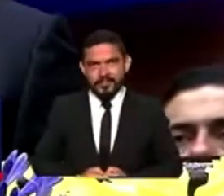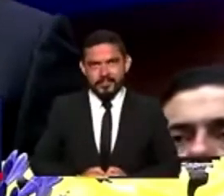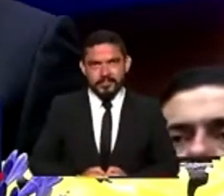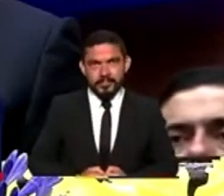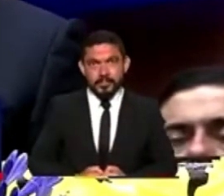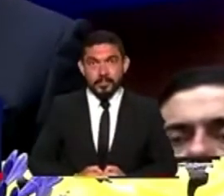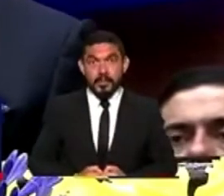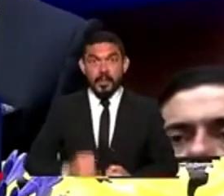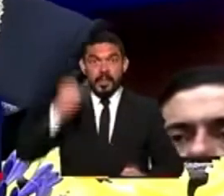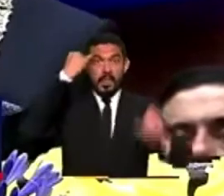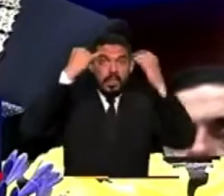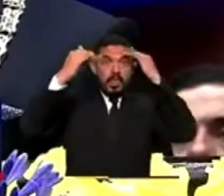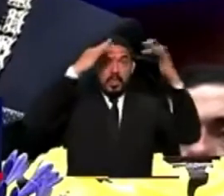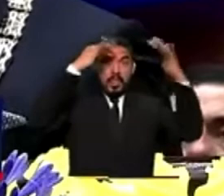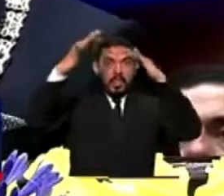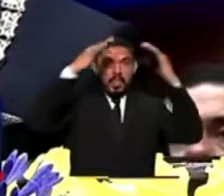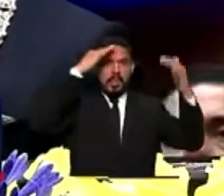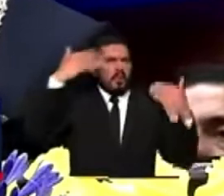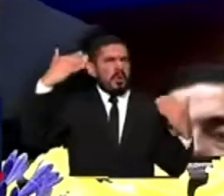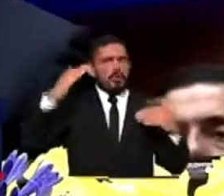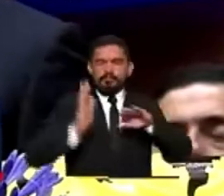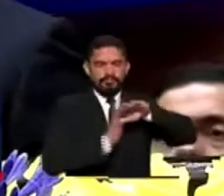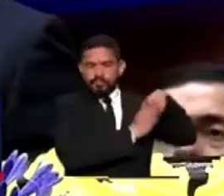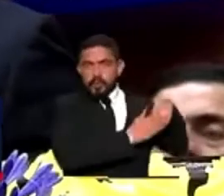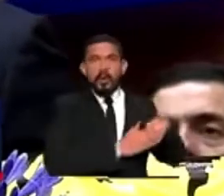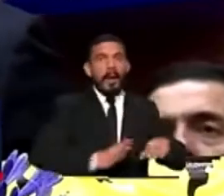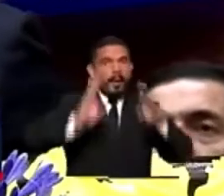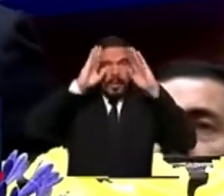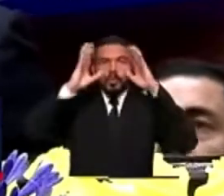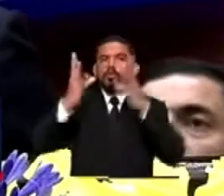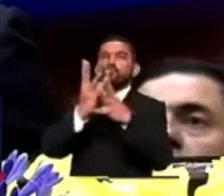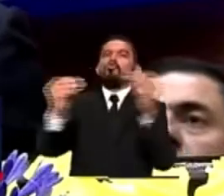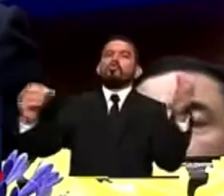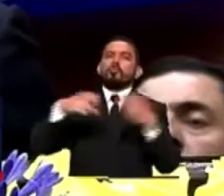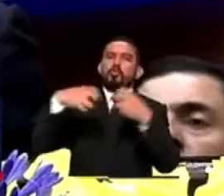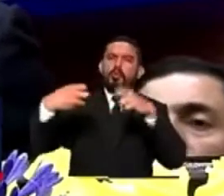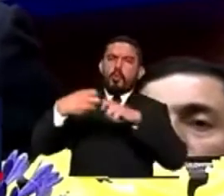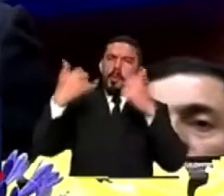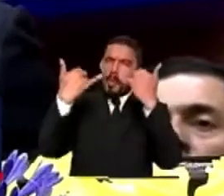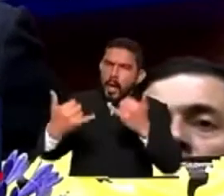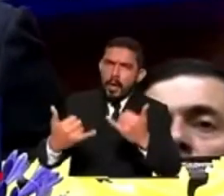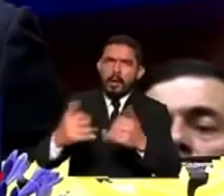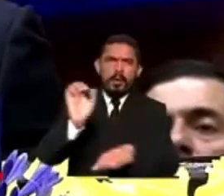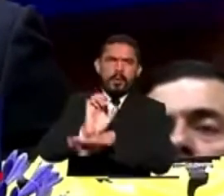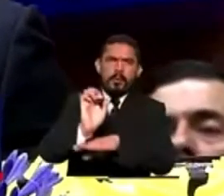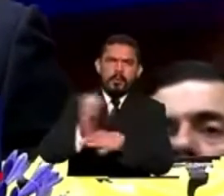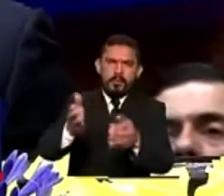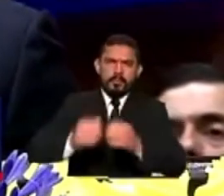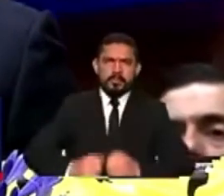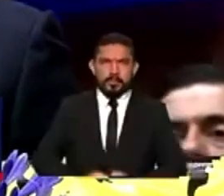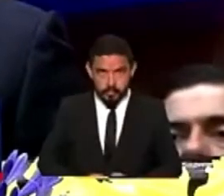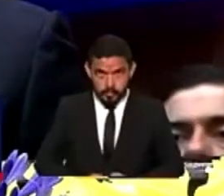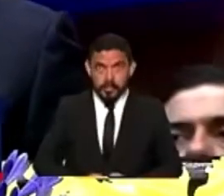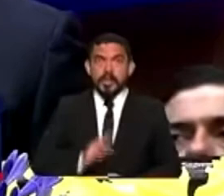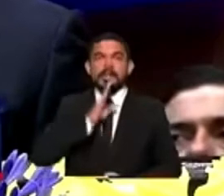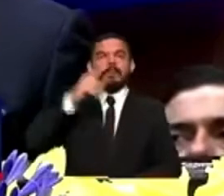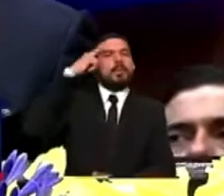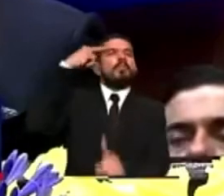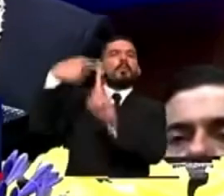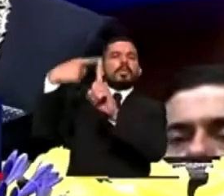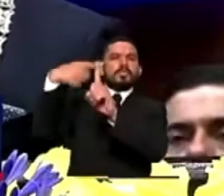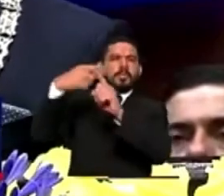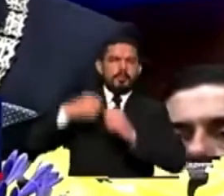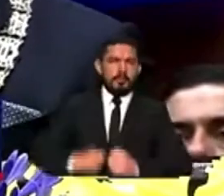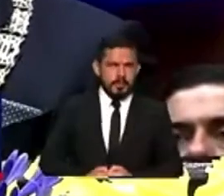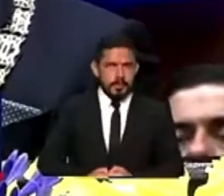Dejemos los viejos esquemas políticos y concentrémonos en resolver los grandes problemas que aquejan al Ecuador. Siempre fui optimista,